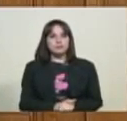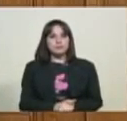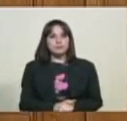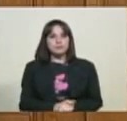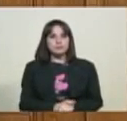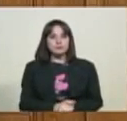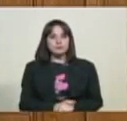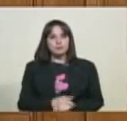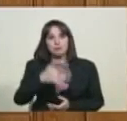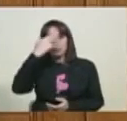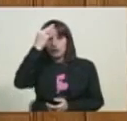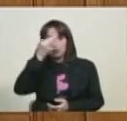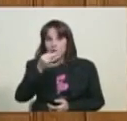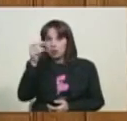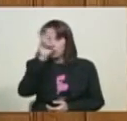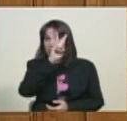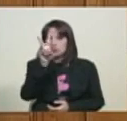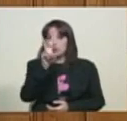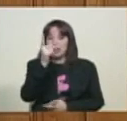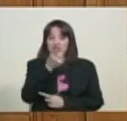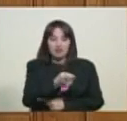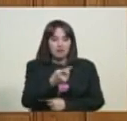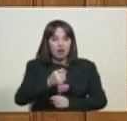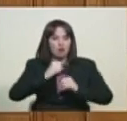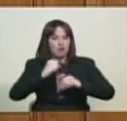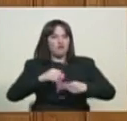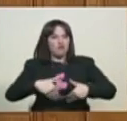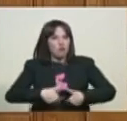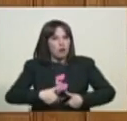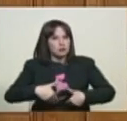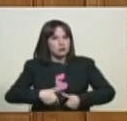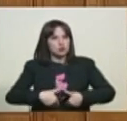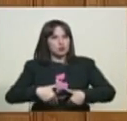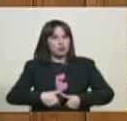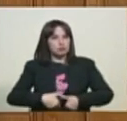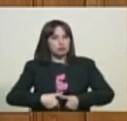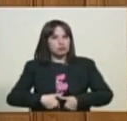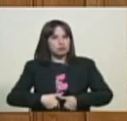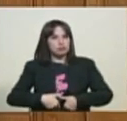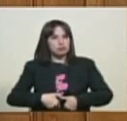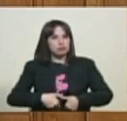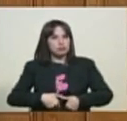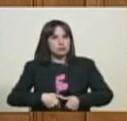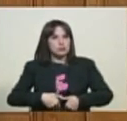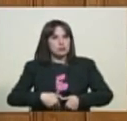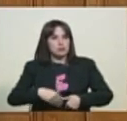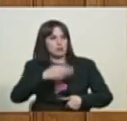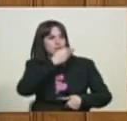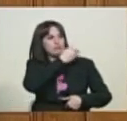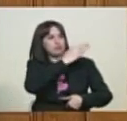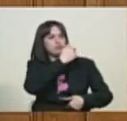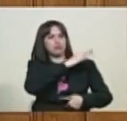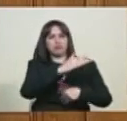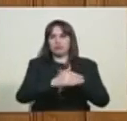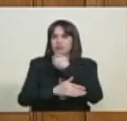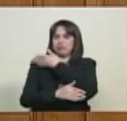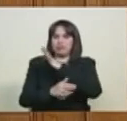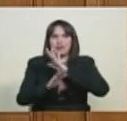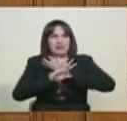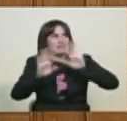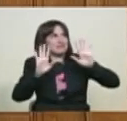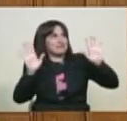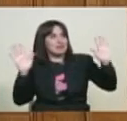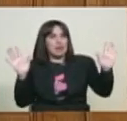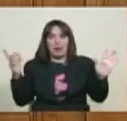Y creo que Venezuela tiene que hacer un gran esfuerzo para sacarnos de encima lo que ya llegó.